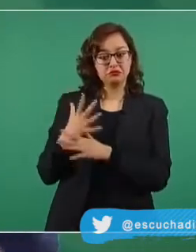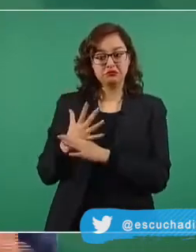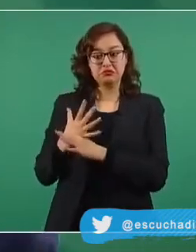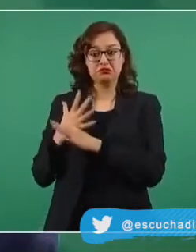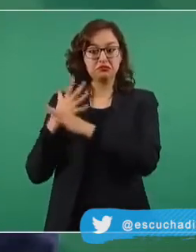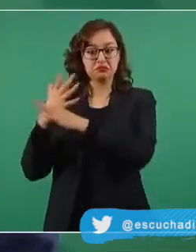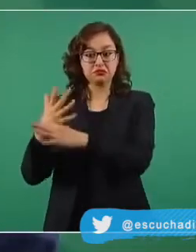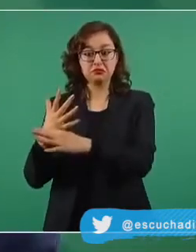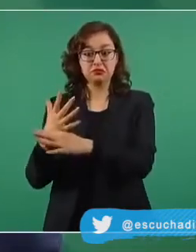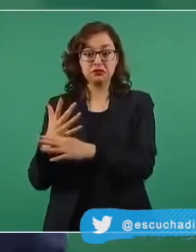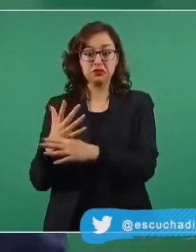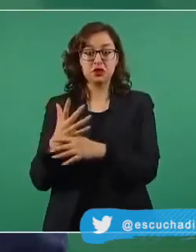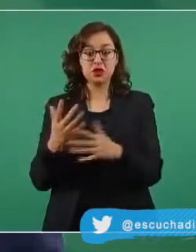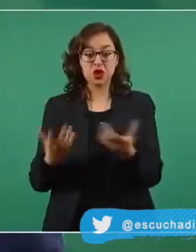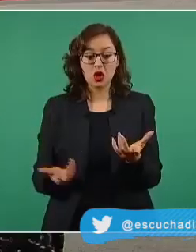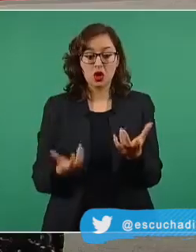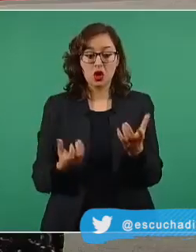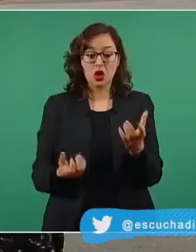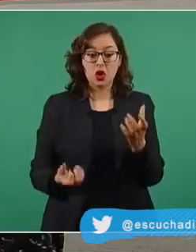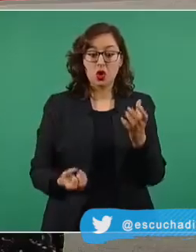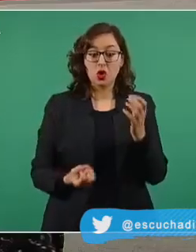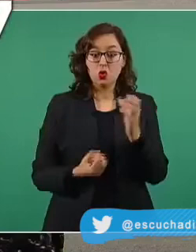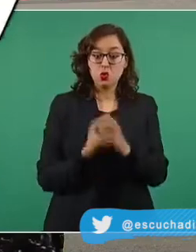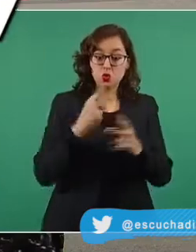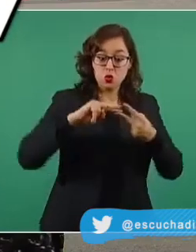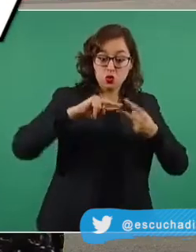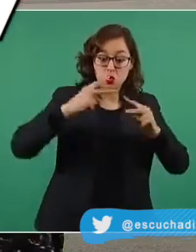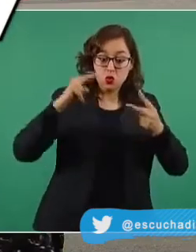últimas 24 horas se han aplicado